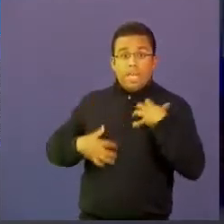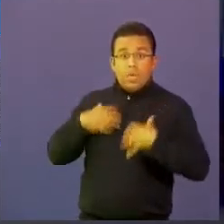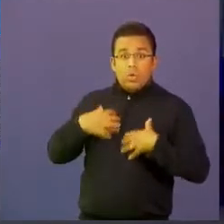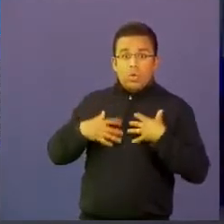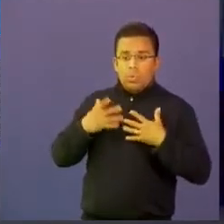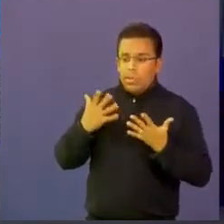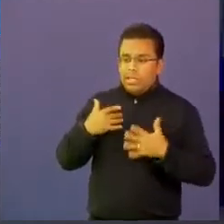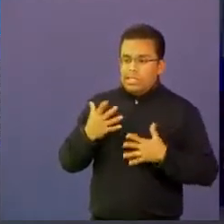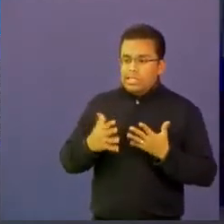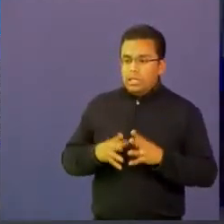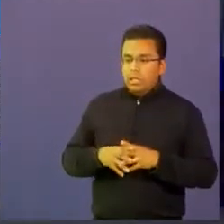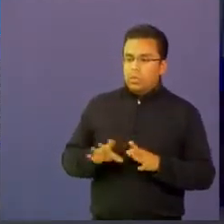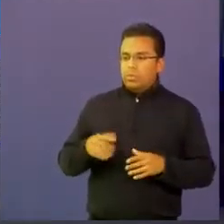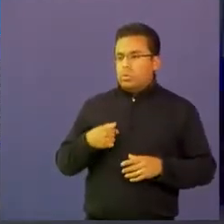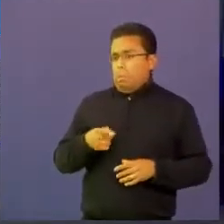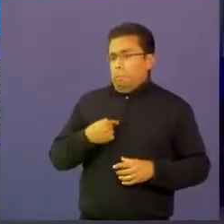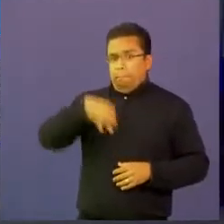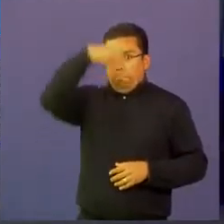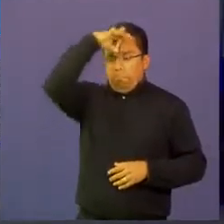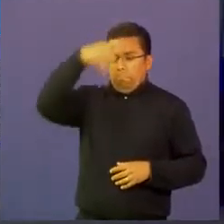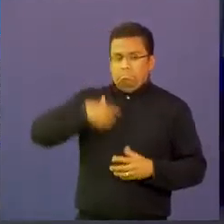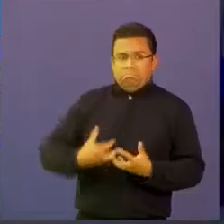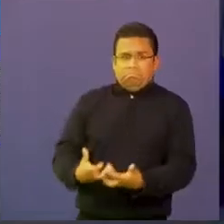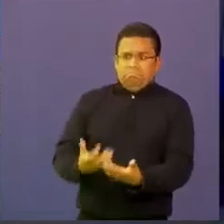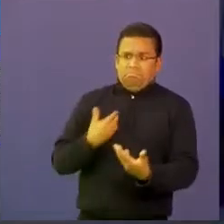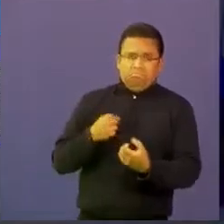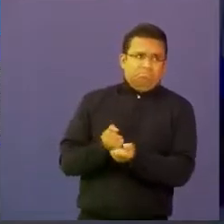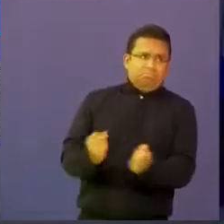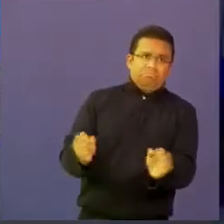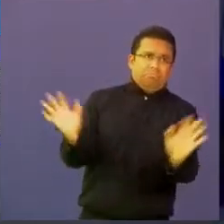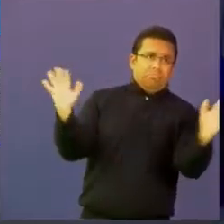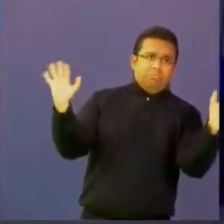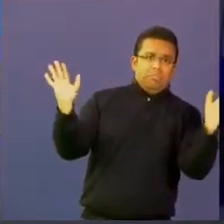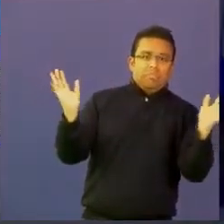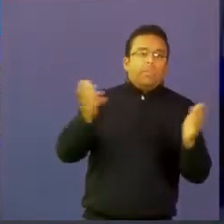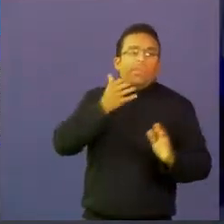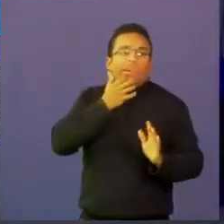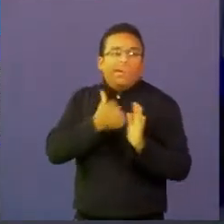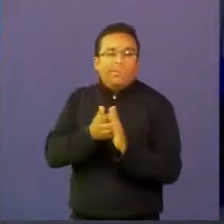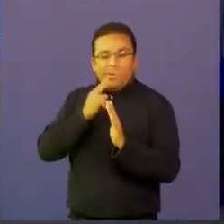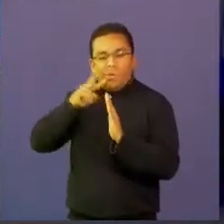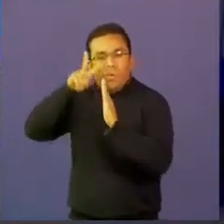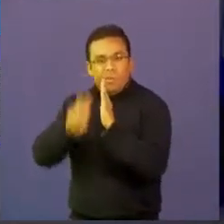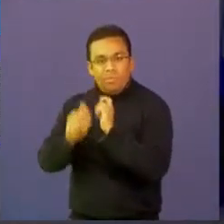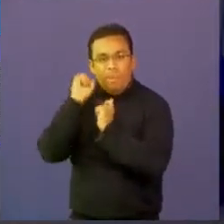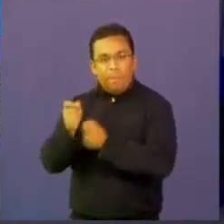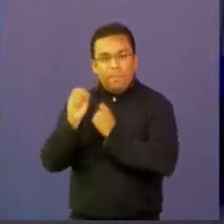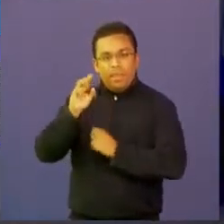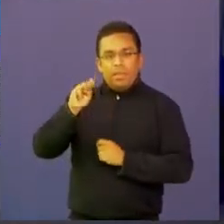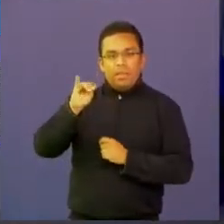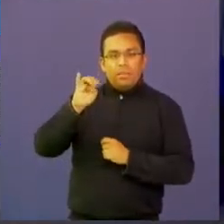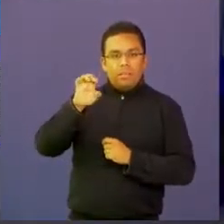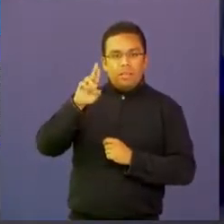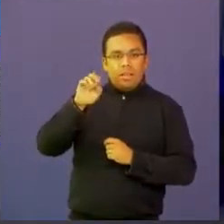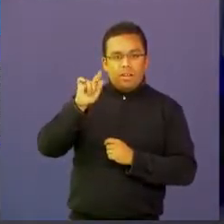de probar ustedes primero la herramienta les hablo por ejemplo de Minecraft Minecraft es una herramienta que